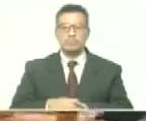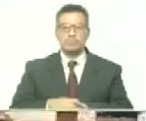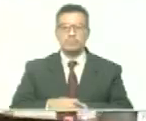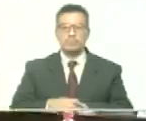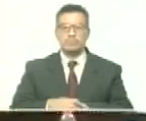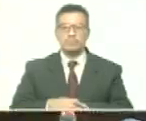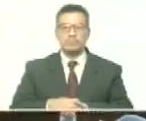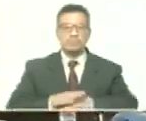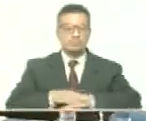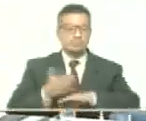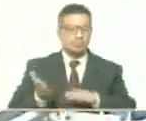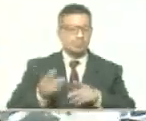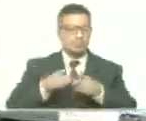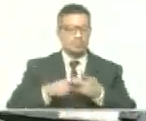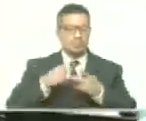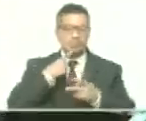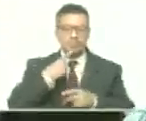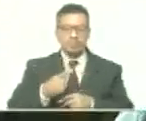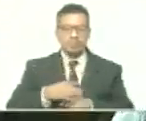¿Con qué desparpajo?